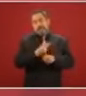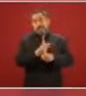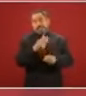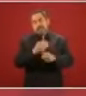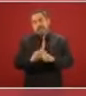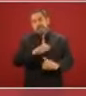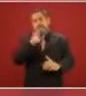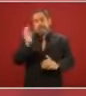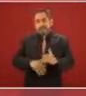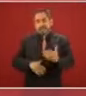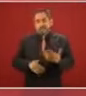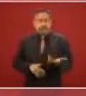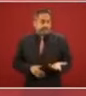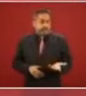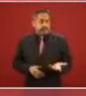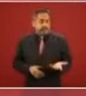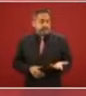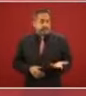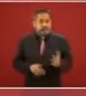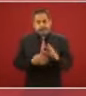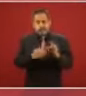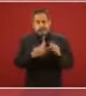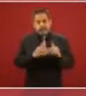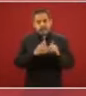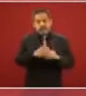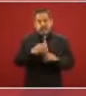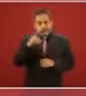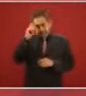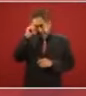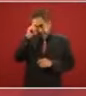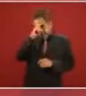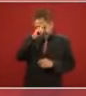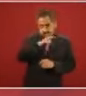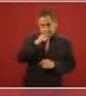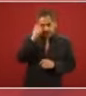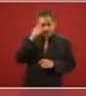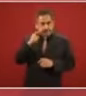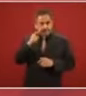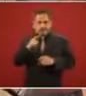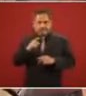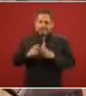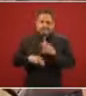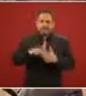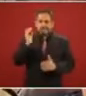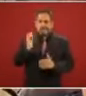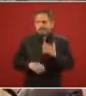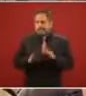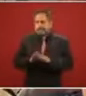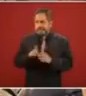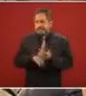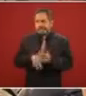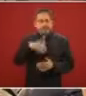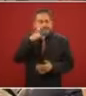que nos ha costado bastante, precisamente por la corrupción, no por los que toman